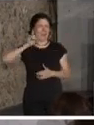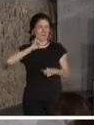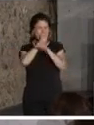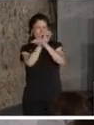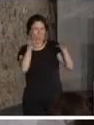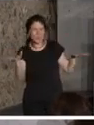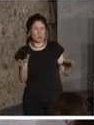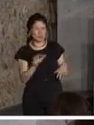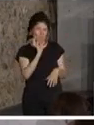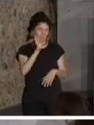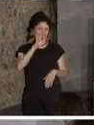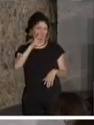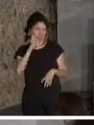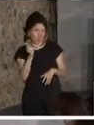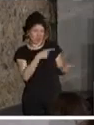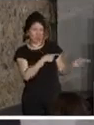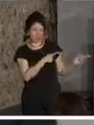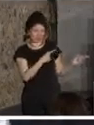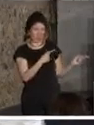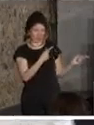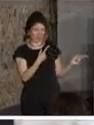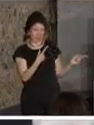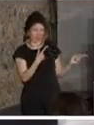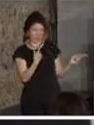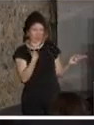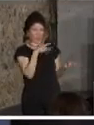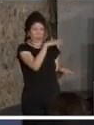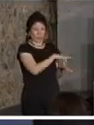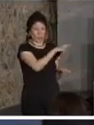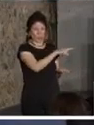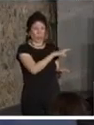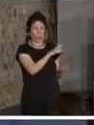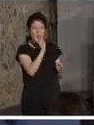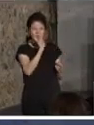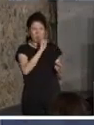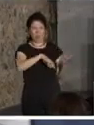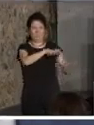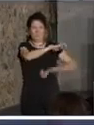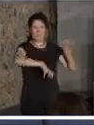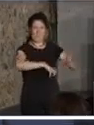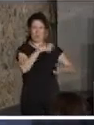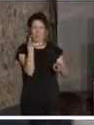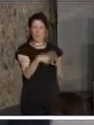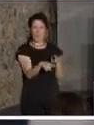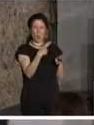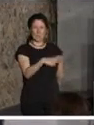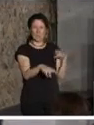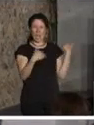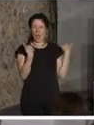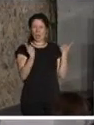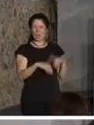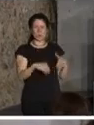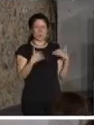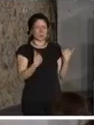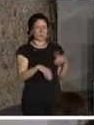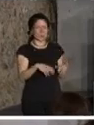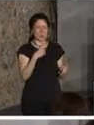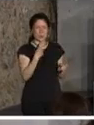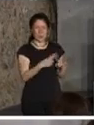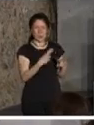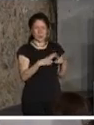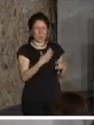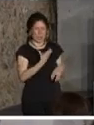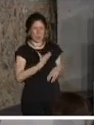verdad Erika que tú la Has vivido en tus carnes la violencia política más atroz que yo he visto en